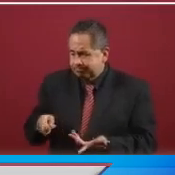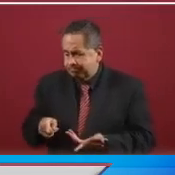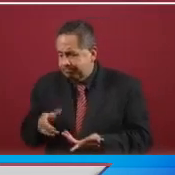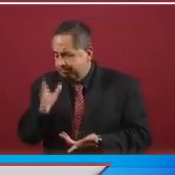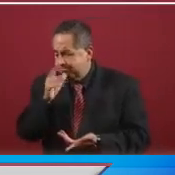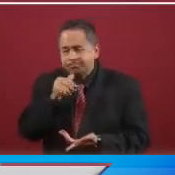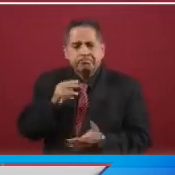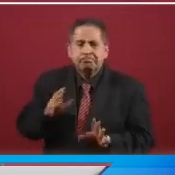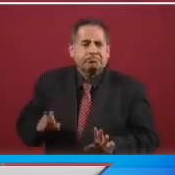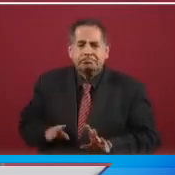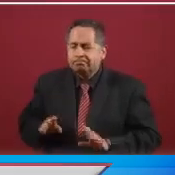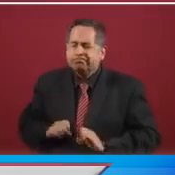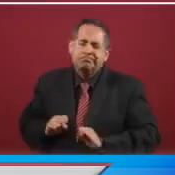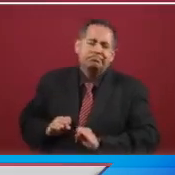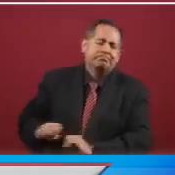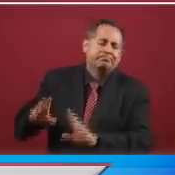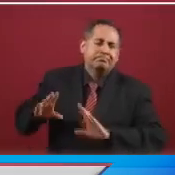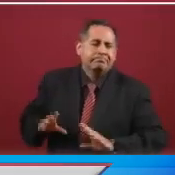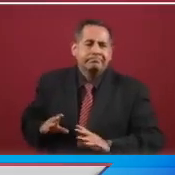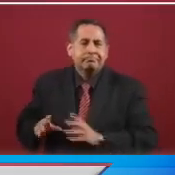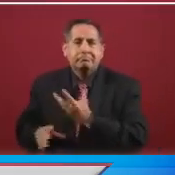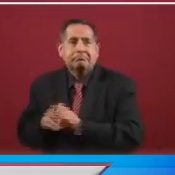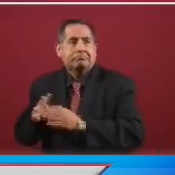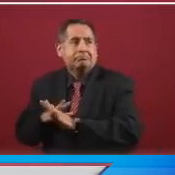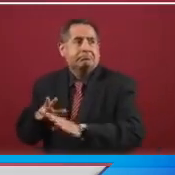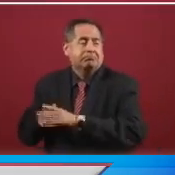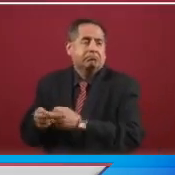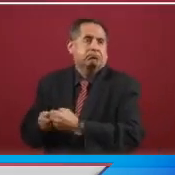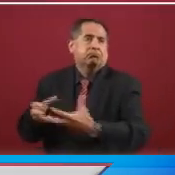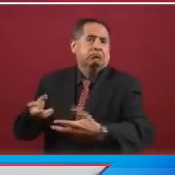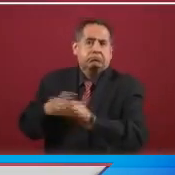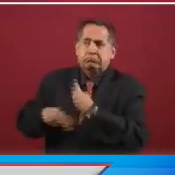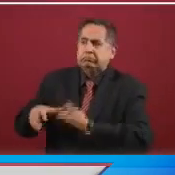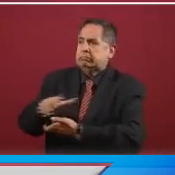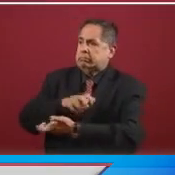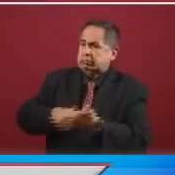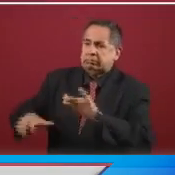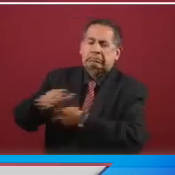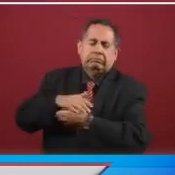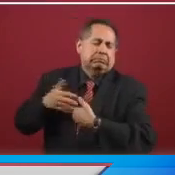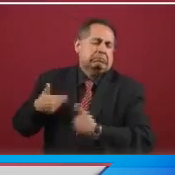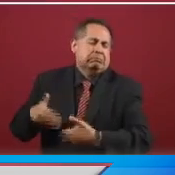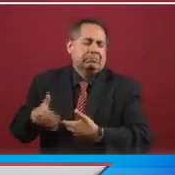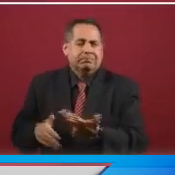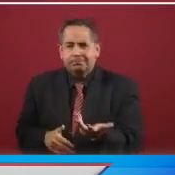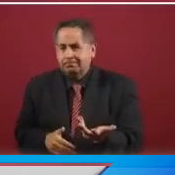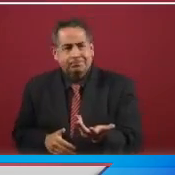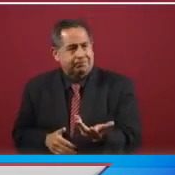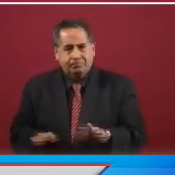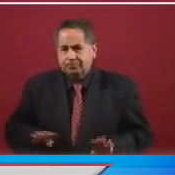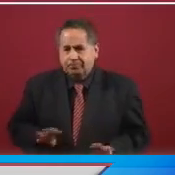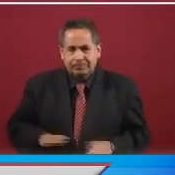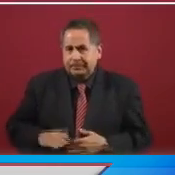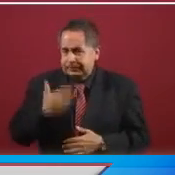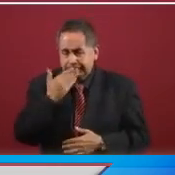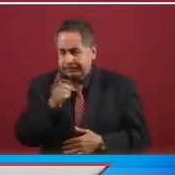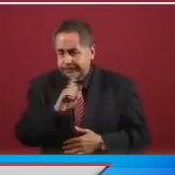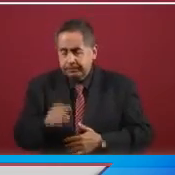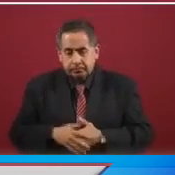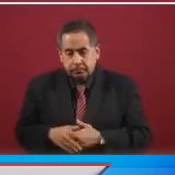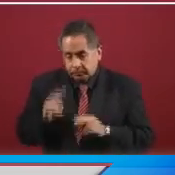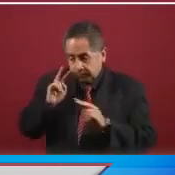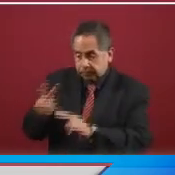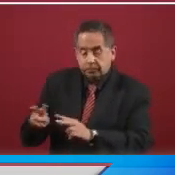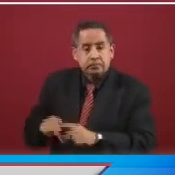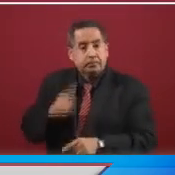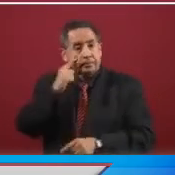Marcelo Ebrard le responde a la Unión Europea por el comunicado en donde expresa preocupación que participe activamente y de manera conjunta con el gobierno de